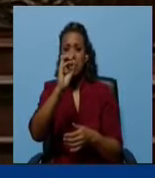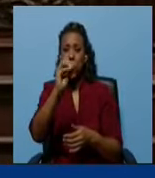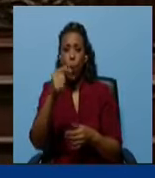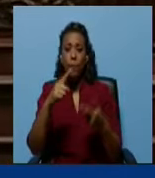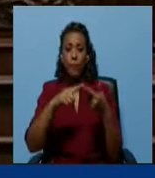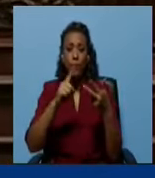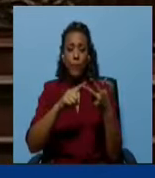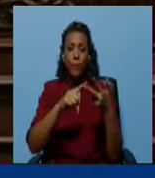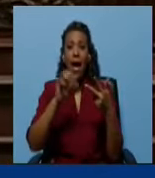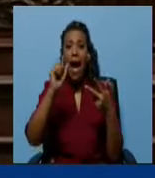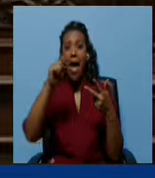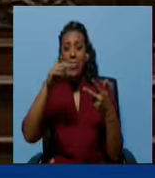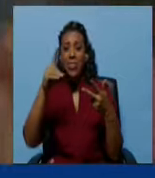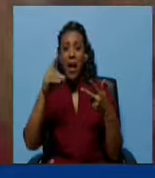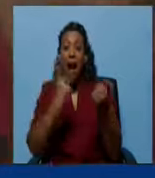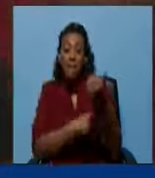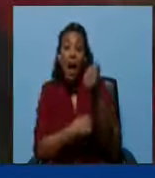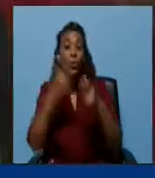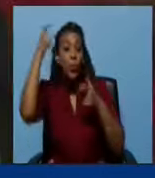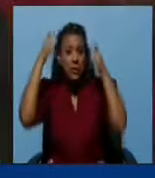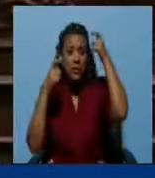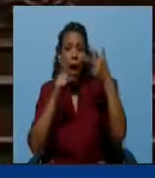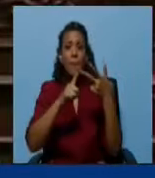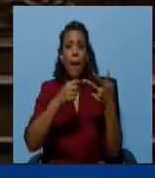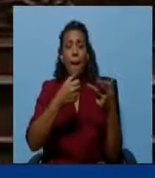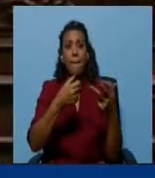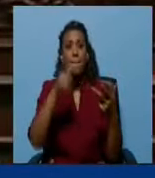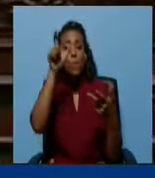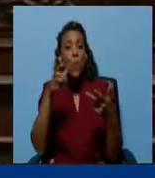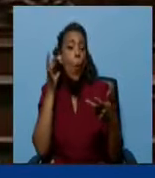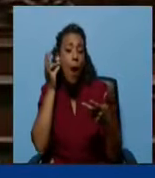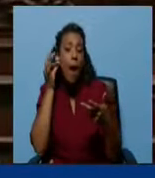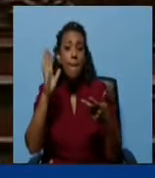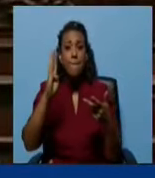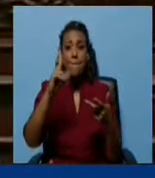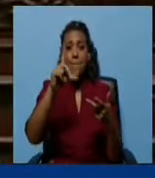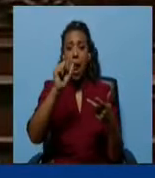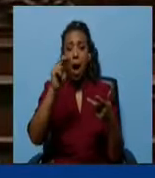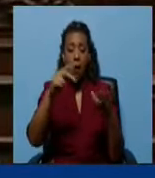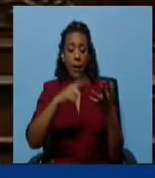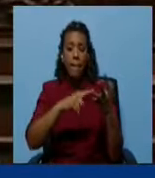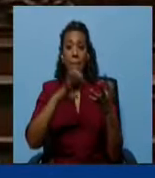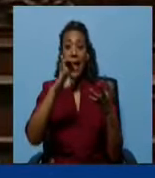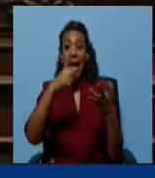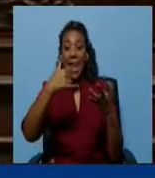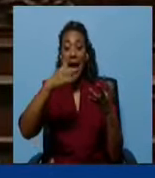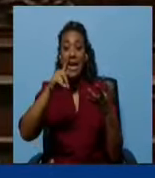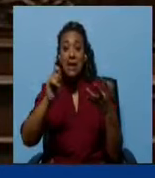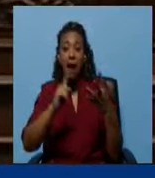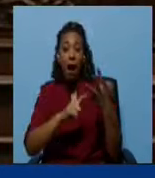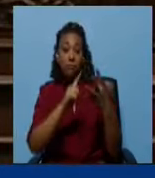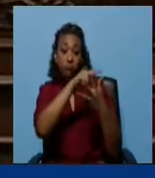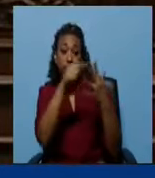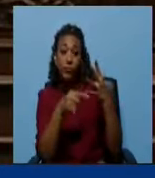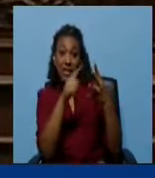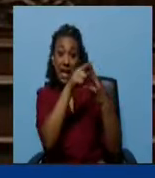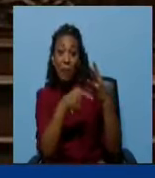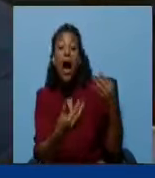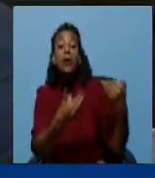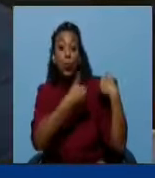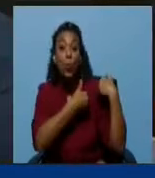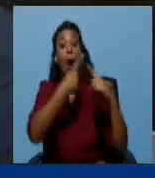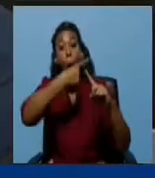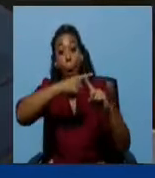Adán Chávez, Blanca Ecau, Erika Faría y Luis Reyes Reyes que